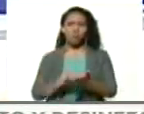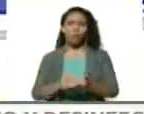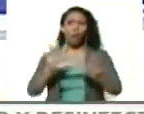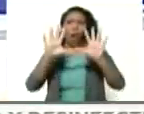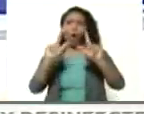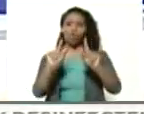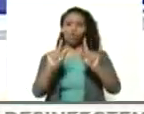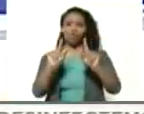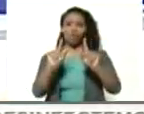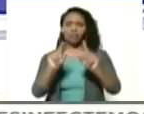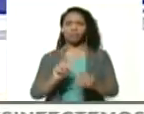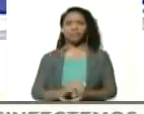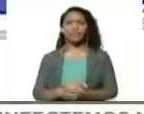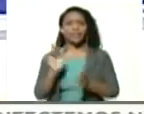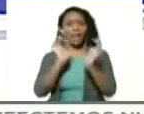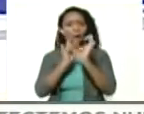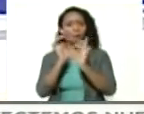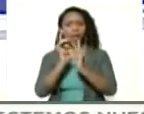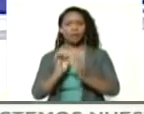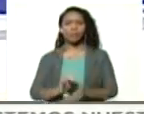11 de abril